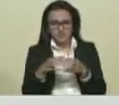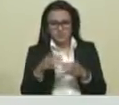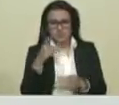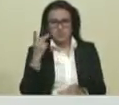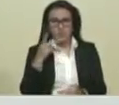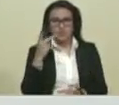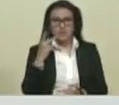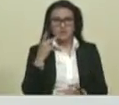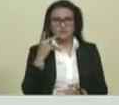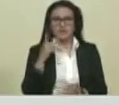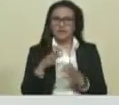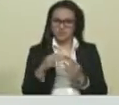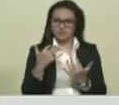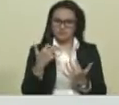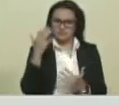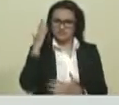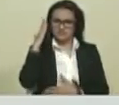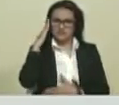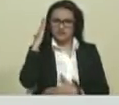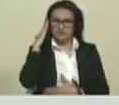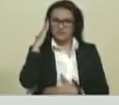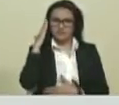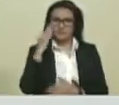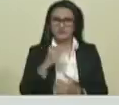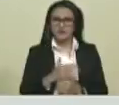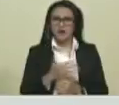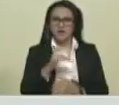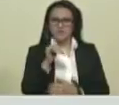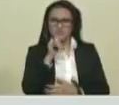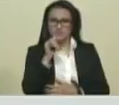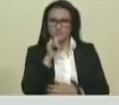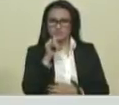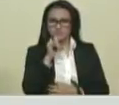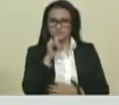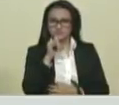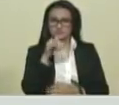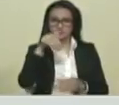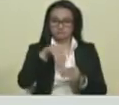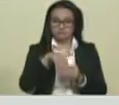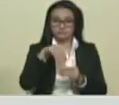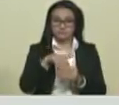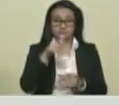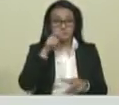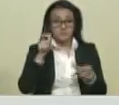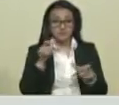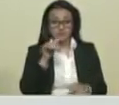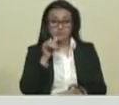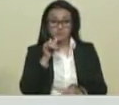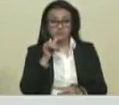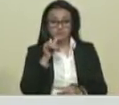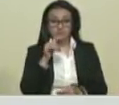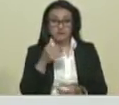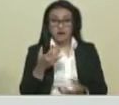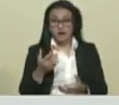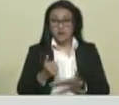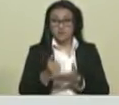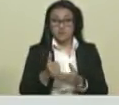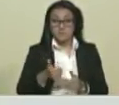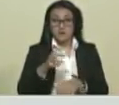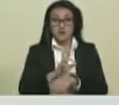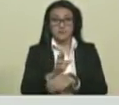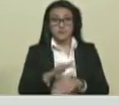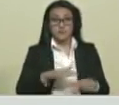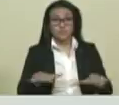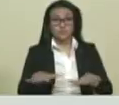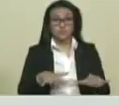como todos lo sabemos, han estado informando a sus electores y a sus electores y contribuyendo con su movilización. Tenemos